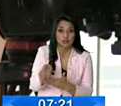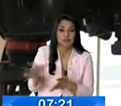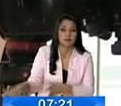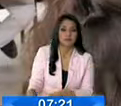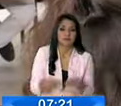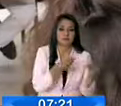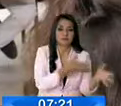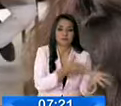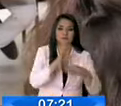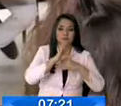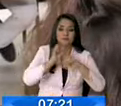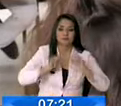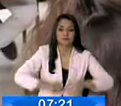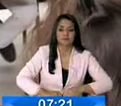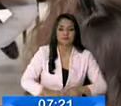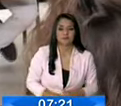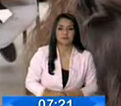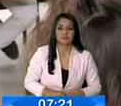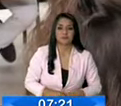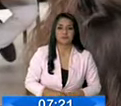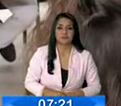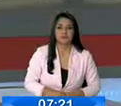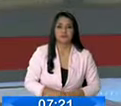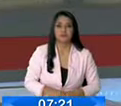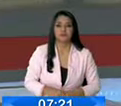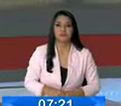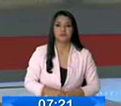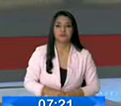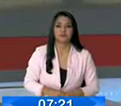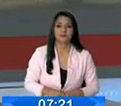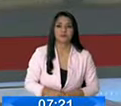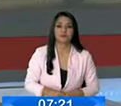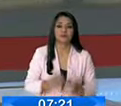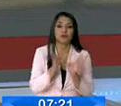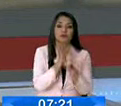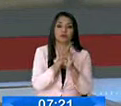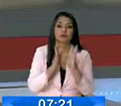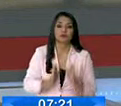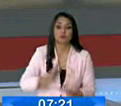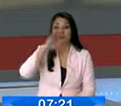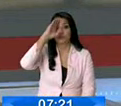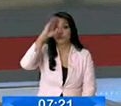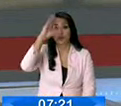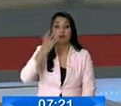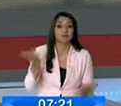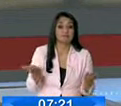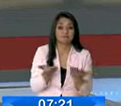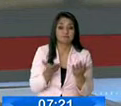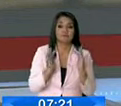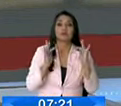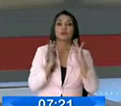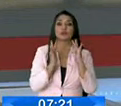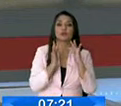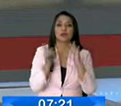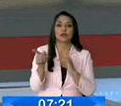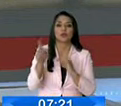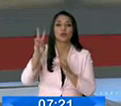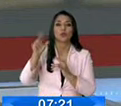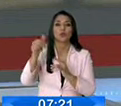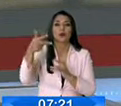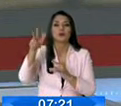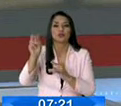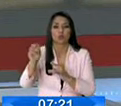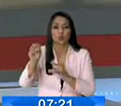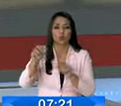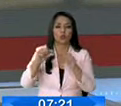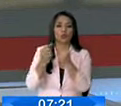ecuatorianos, informó Carolina Basante. Funcionarios de la Policía Nacional habrían estado en contacto con alias Guacho y otros